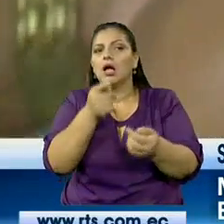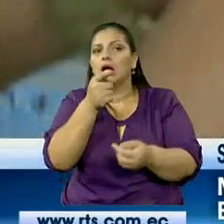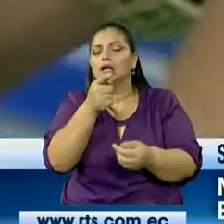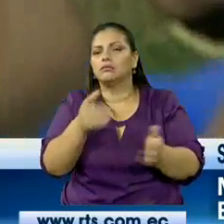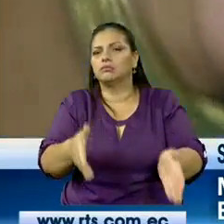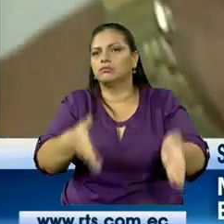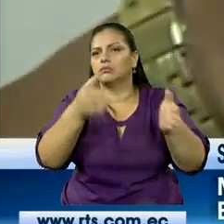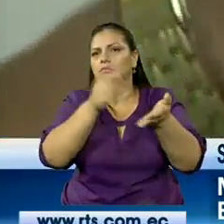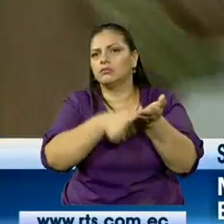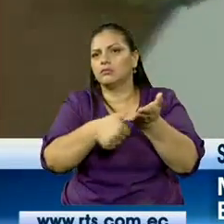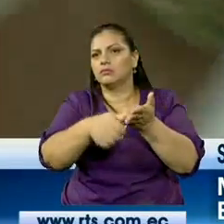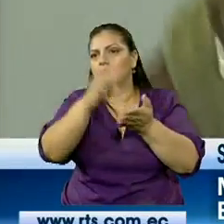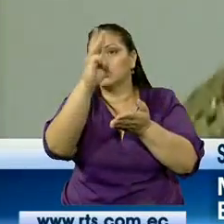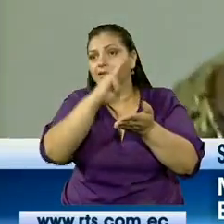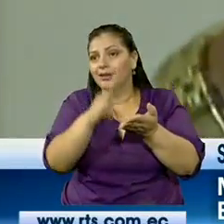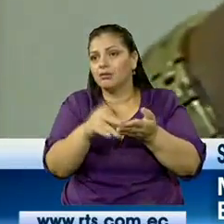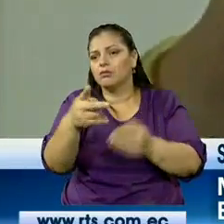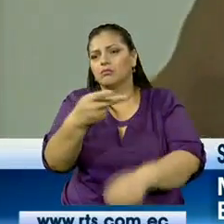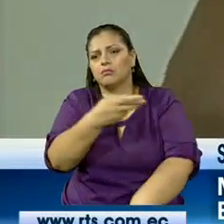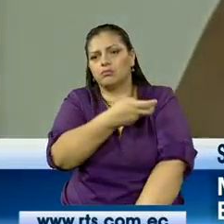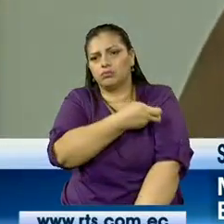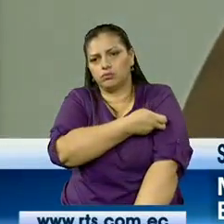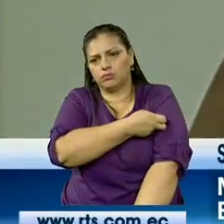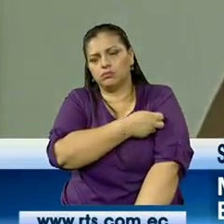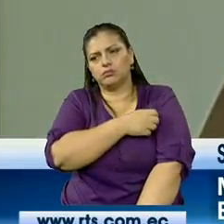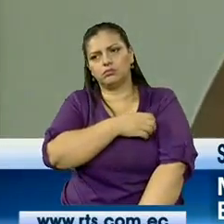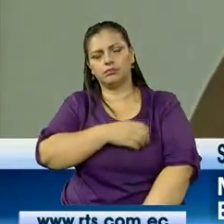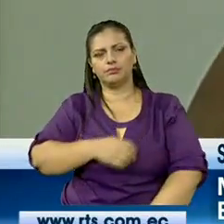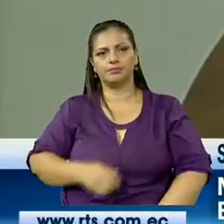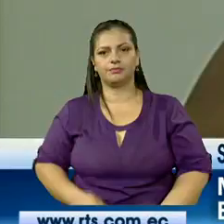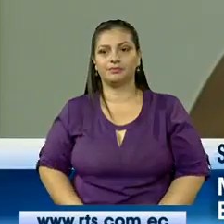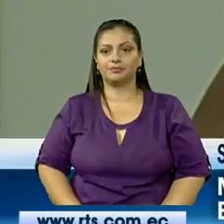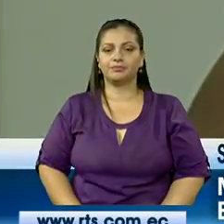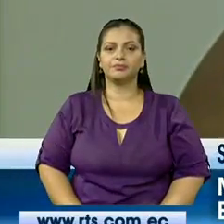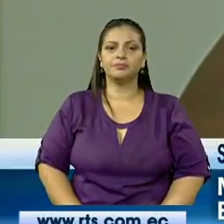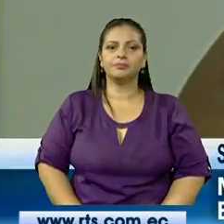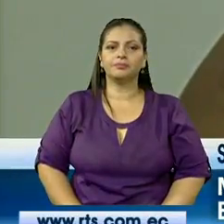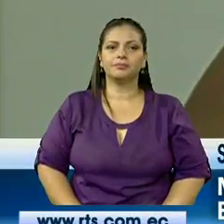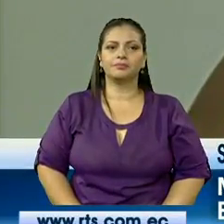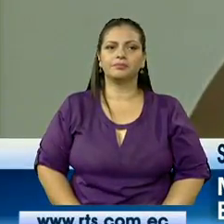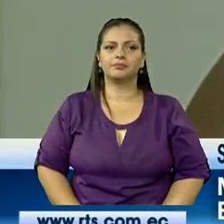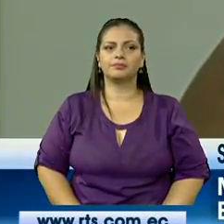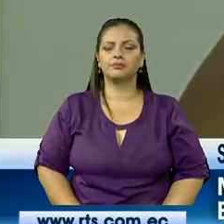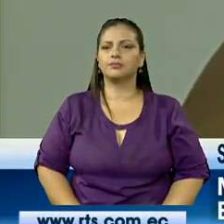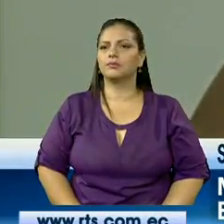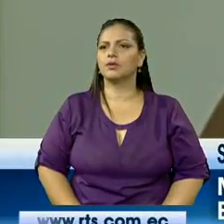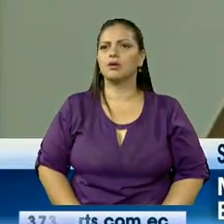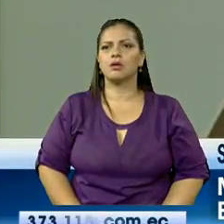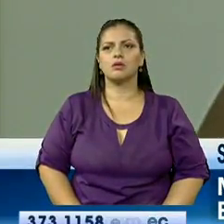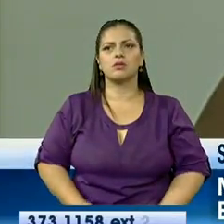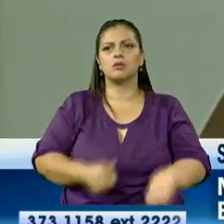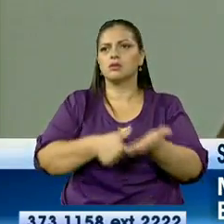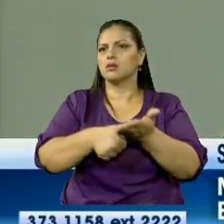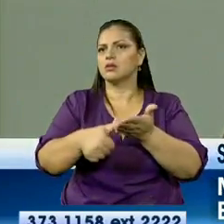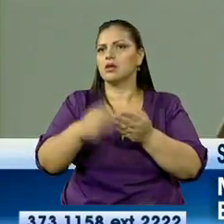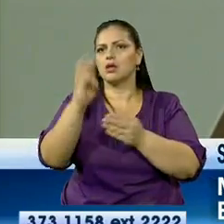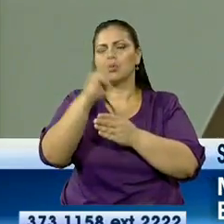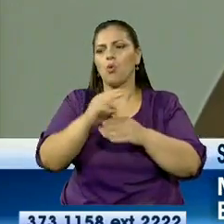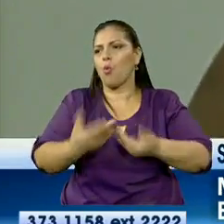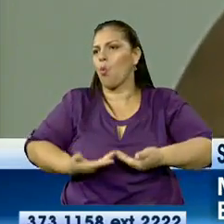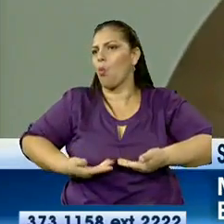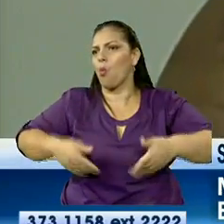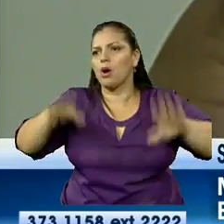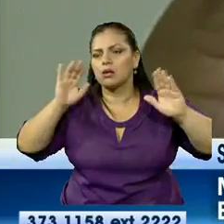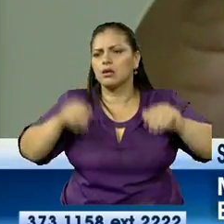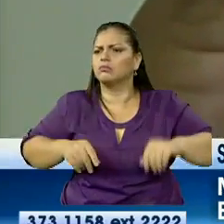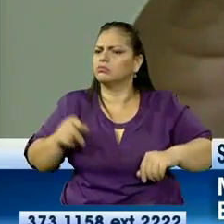Y si no pueden, acudan a cualquier centro de salud que igual se los atiende, igual se les aplican esta vacuna